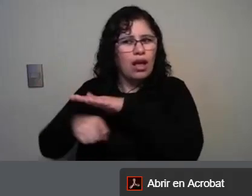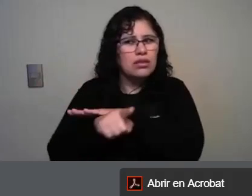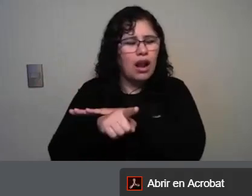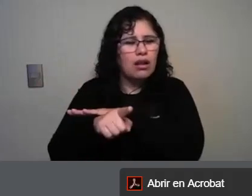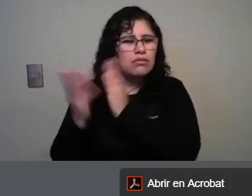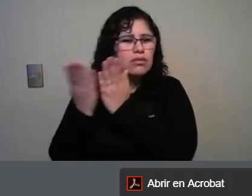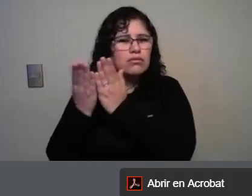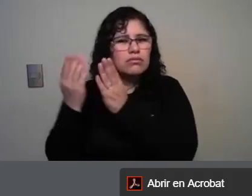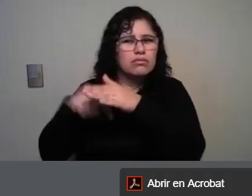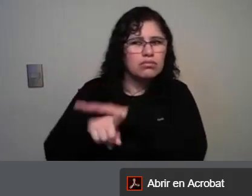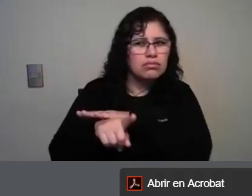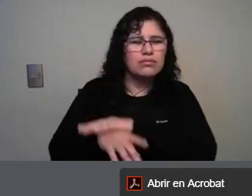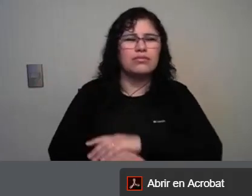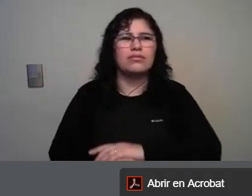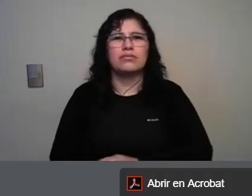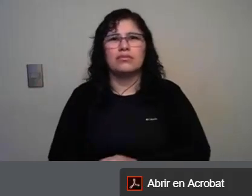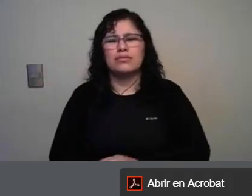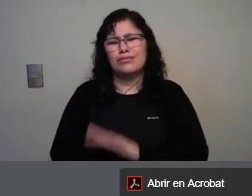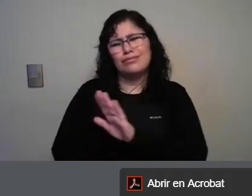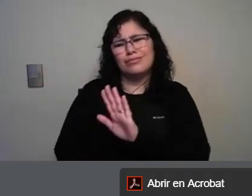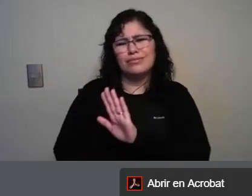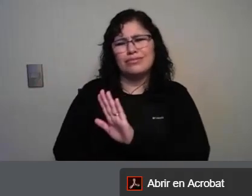no por el momento, no sé.